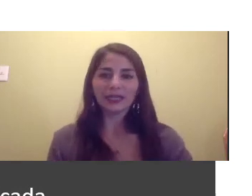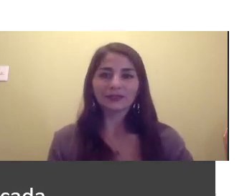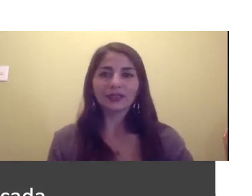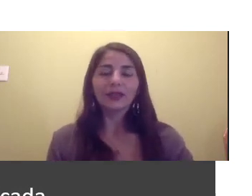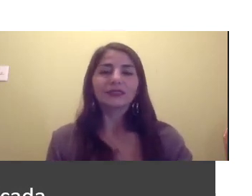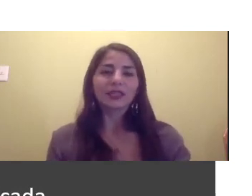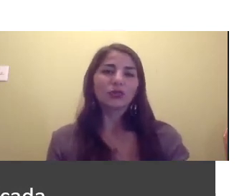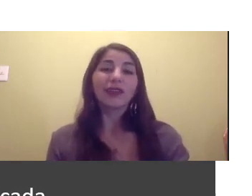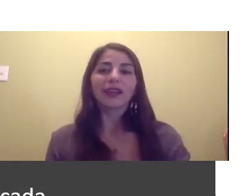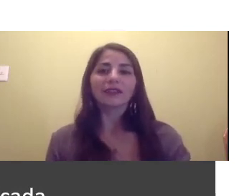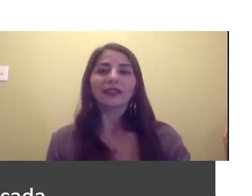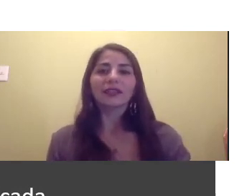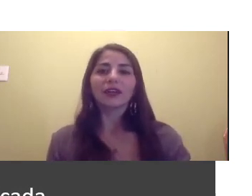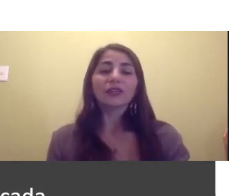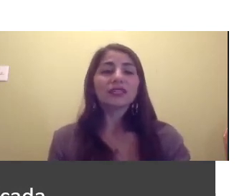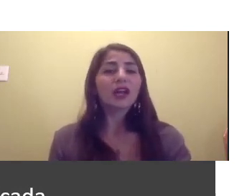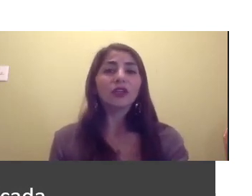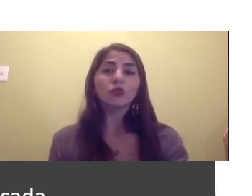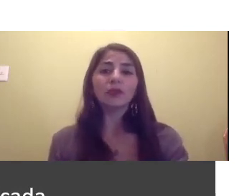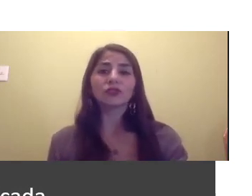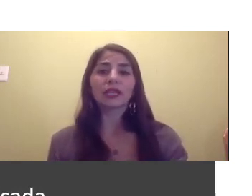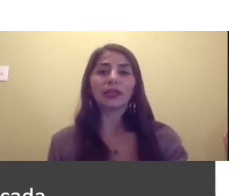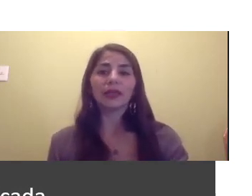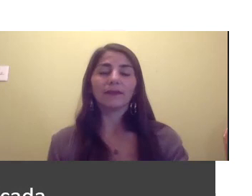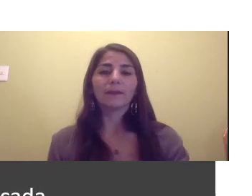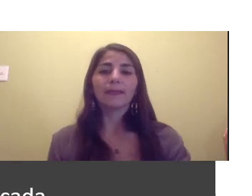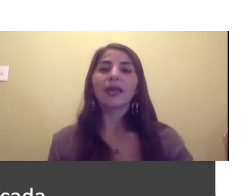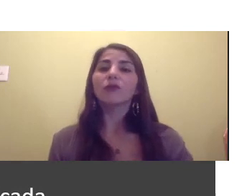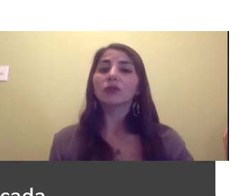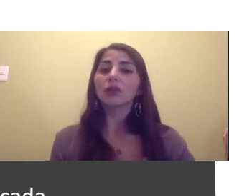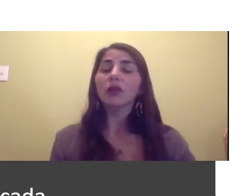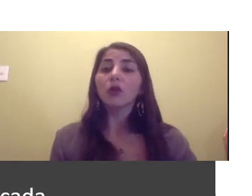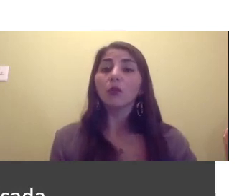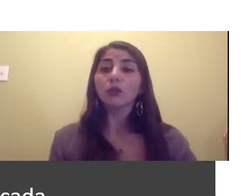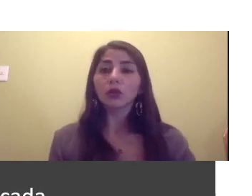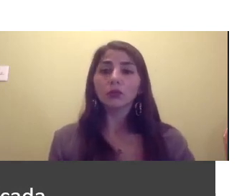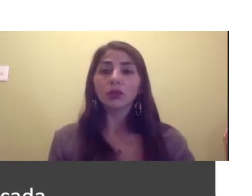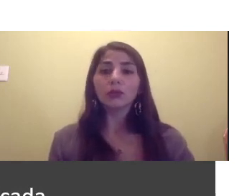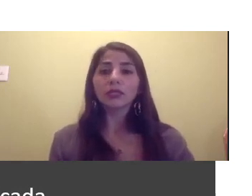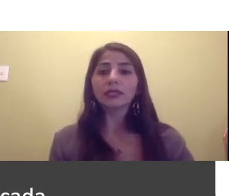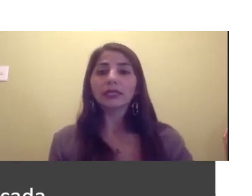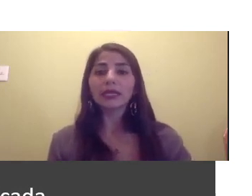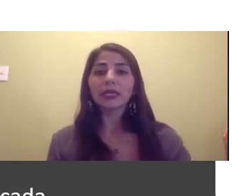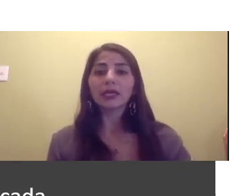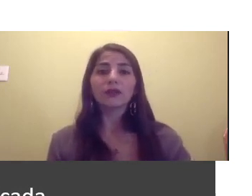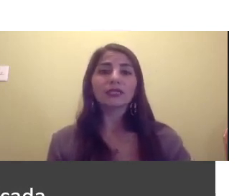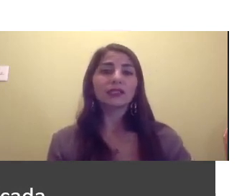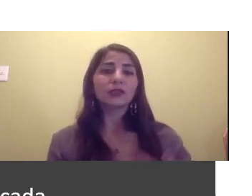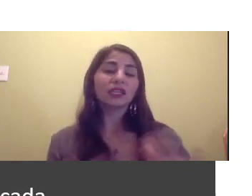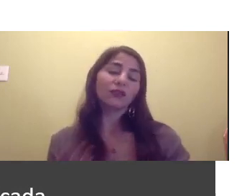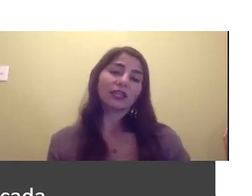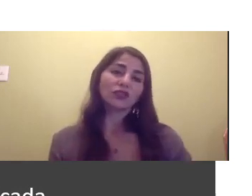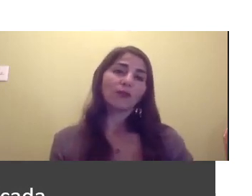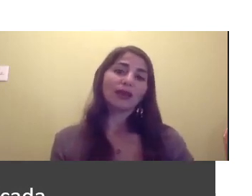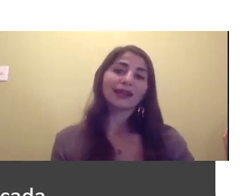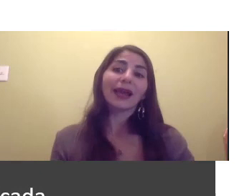te integras, según una característica física o de tu personalidad. ¿Ya? Es un rol, cumple un rol muy importante, ya que facilita